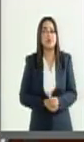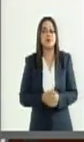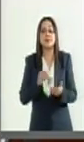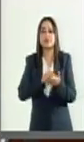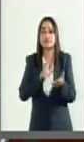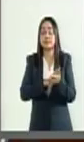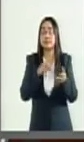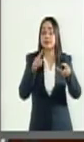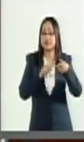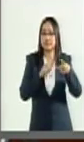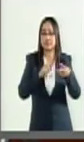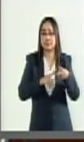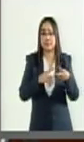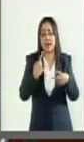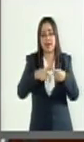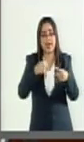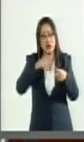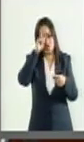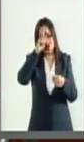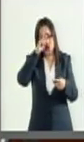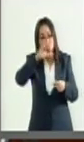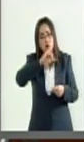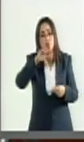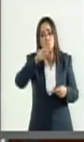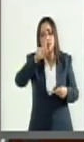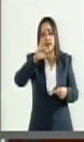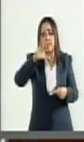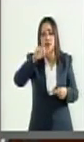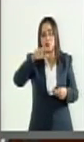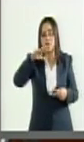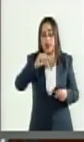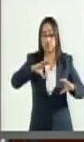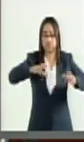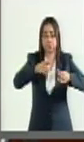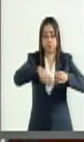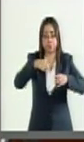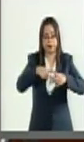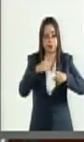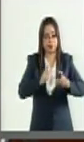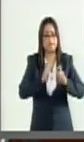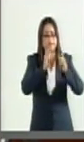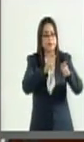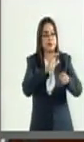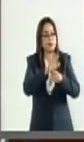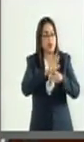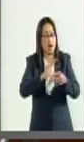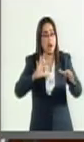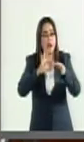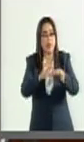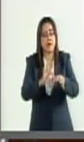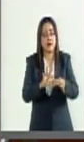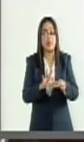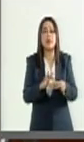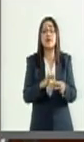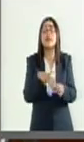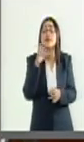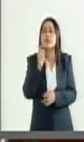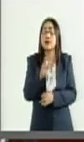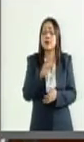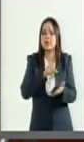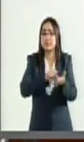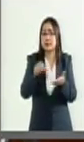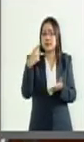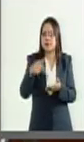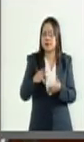bases de los consejos de la judicatura locales en lo relativo a su integración, funcionamiento, designación de integrantes e impugnación de